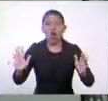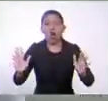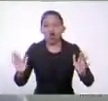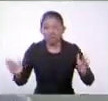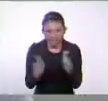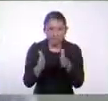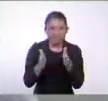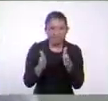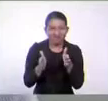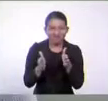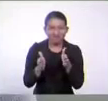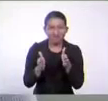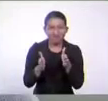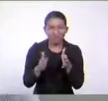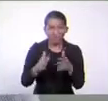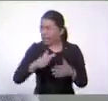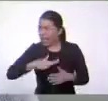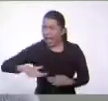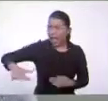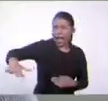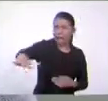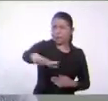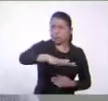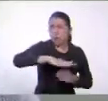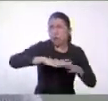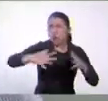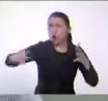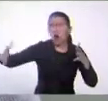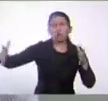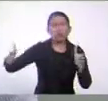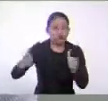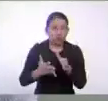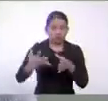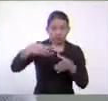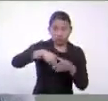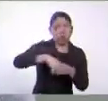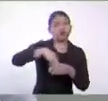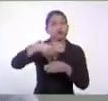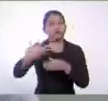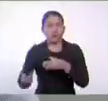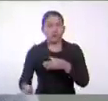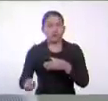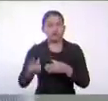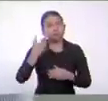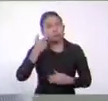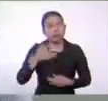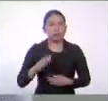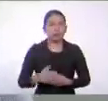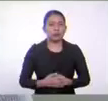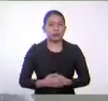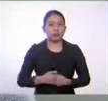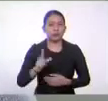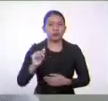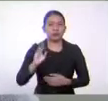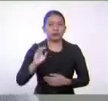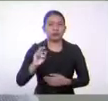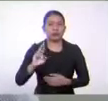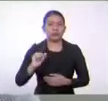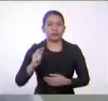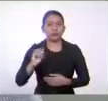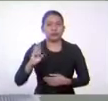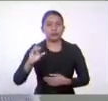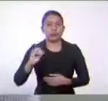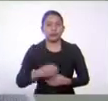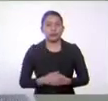cerrado, amplios o reducidos, internos o externos. Por ejemplo, un laboratorio, una